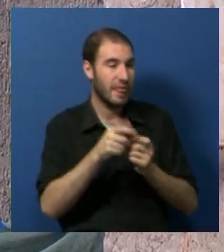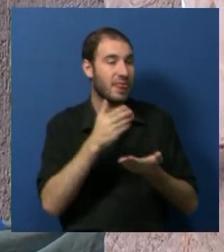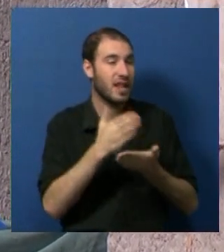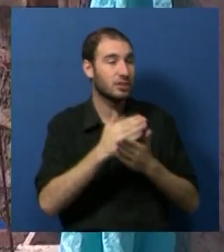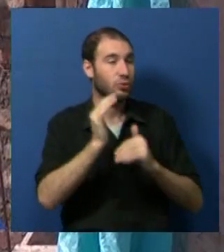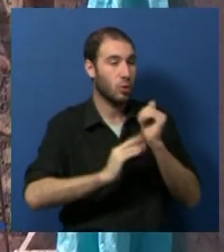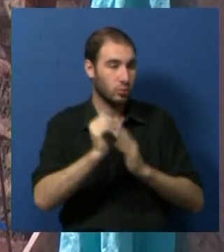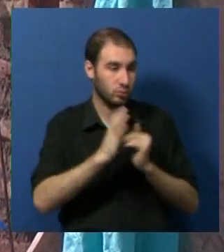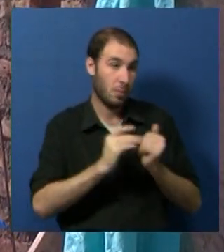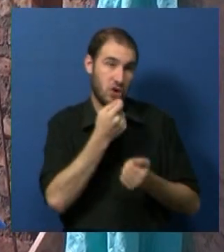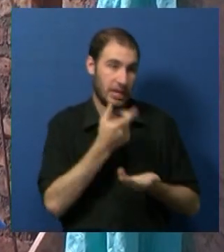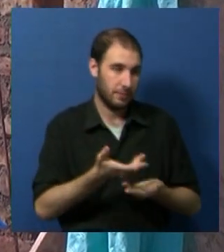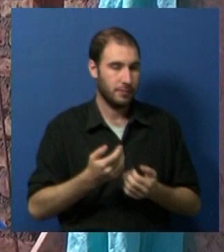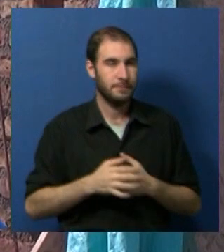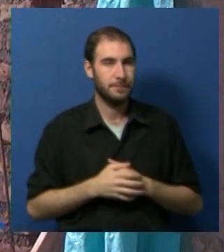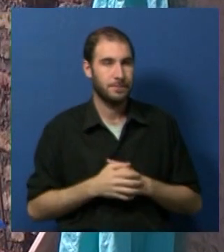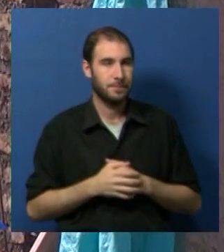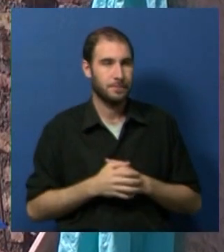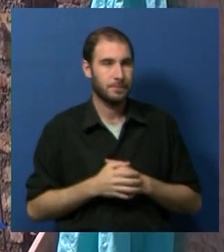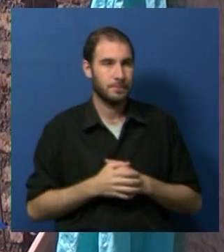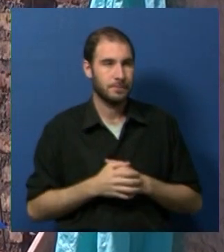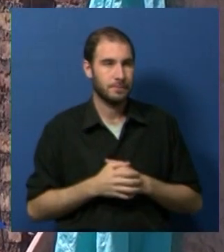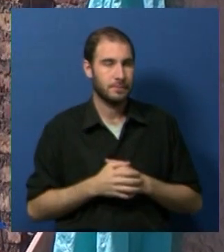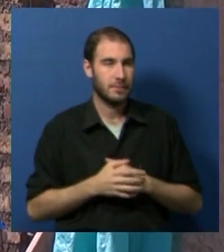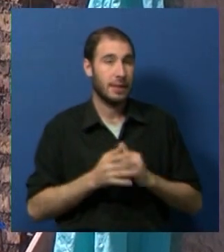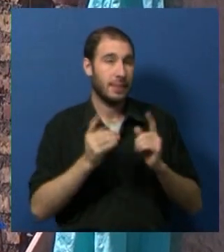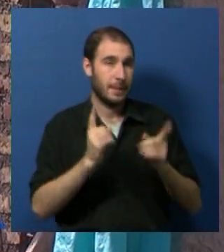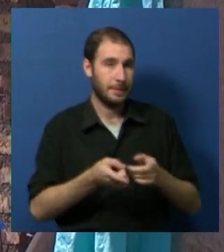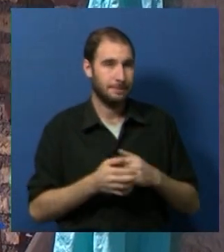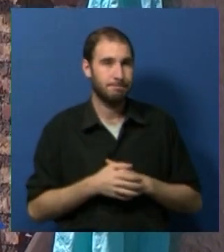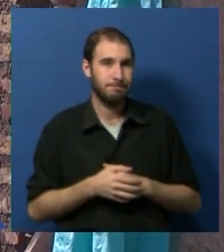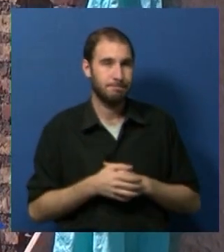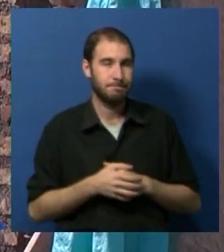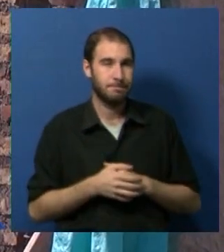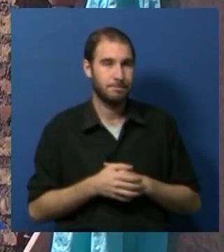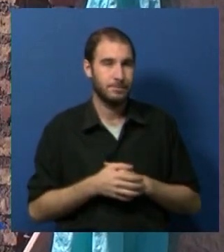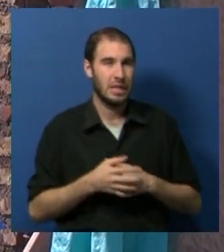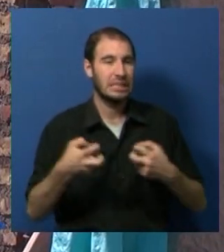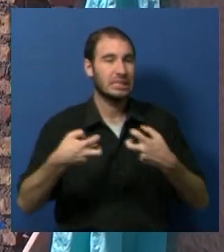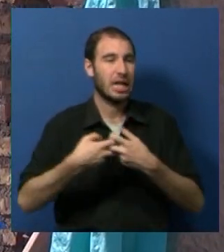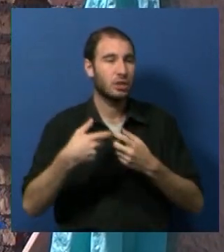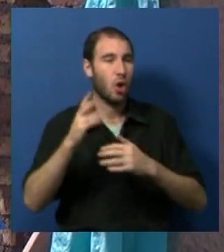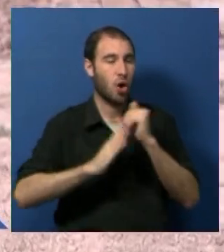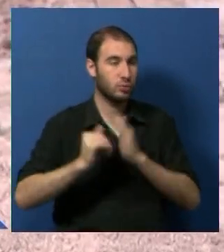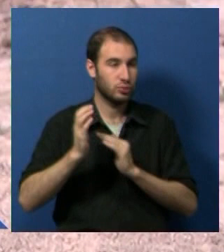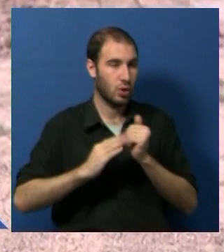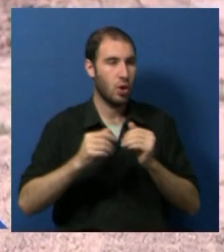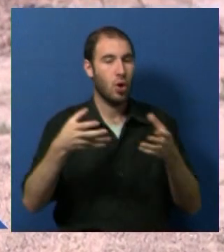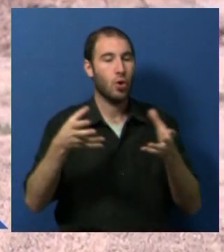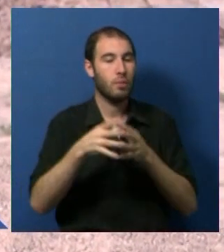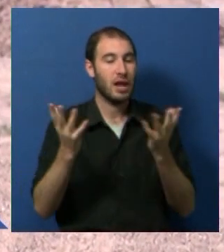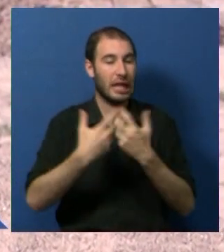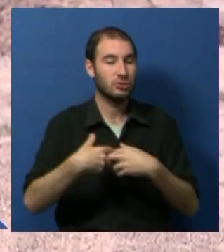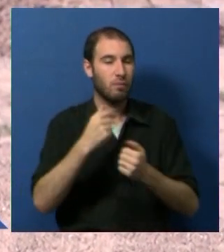de construcción, por ejemplo, y obviamente el gremio de la construcción, sectores vinculados